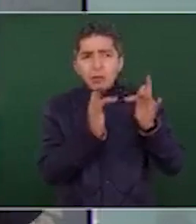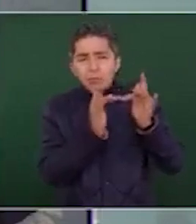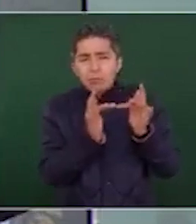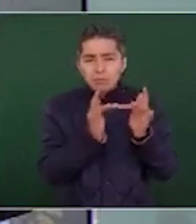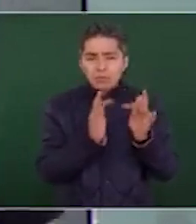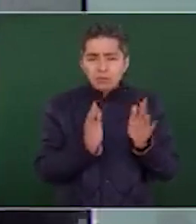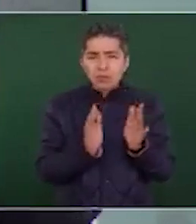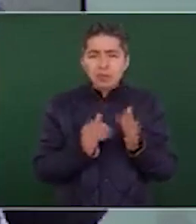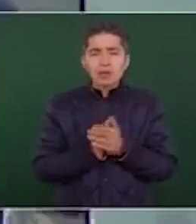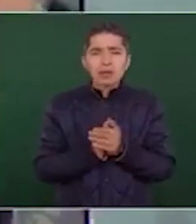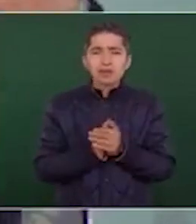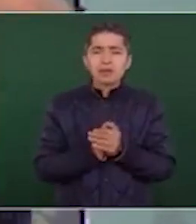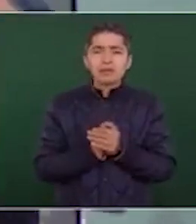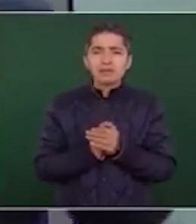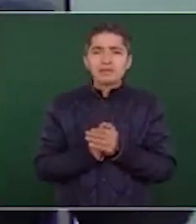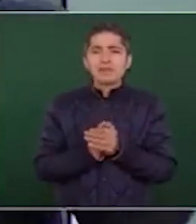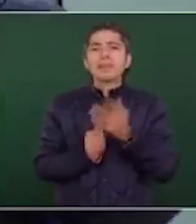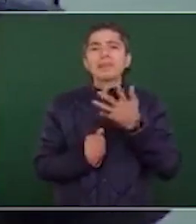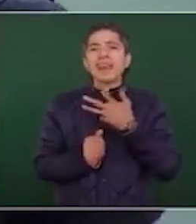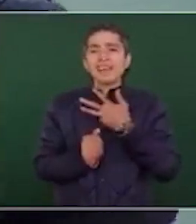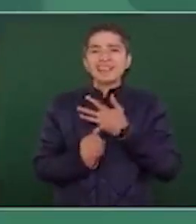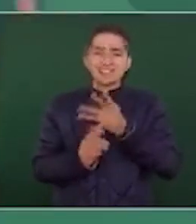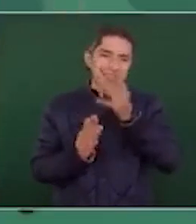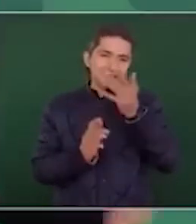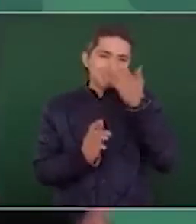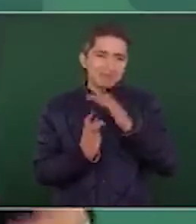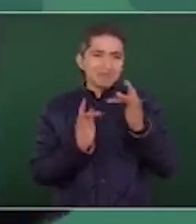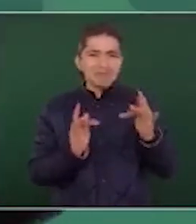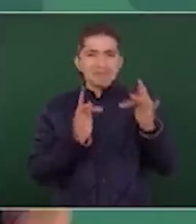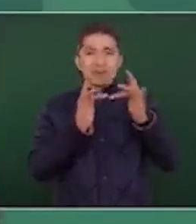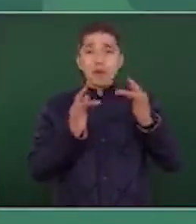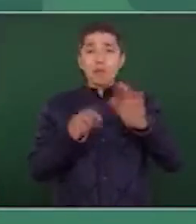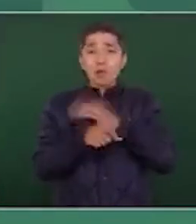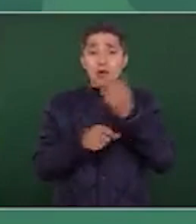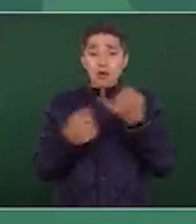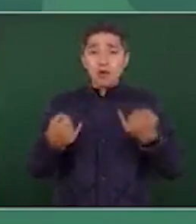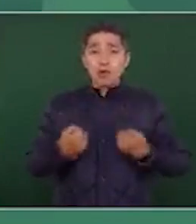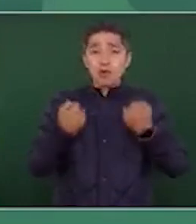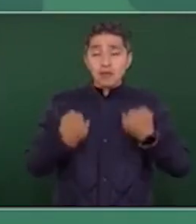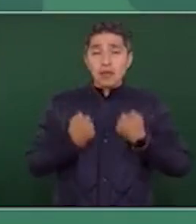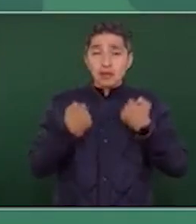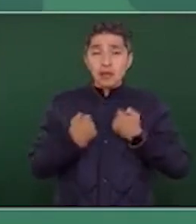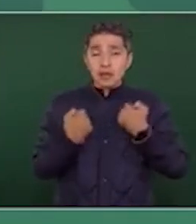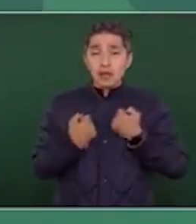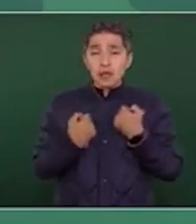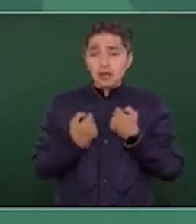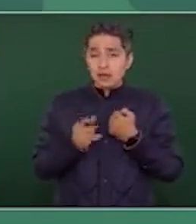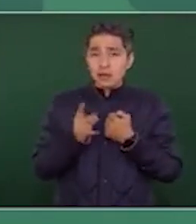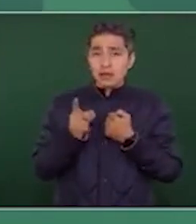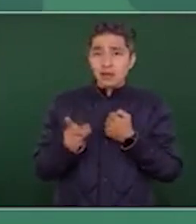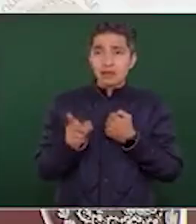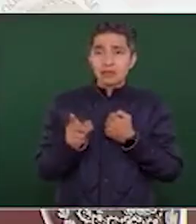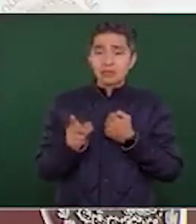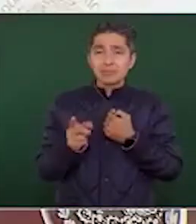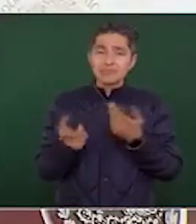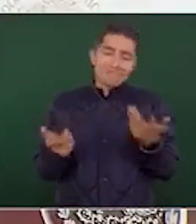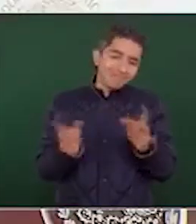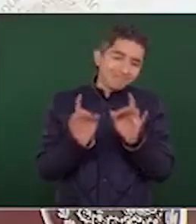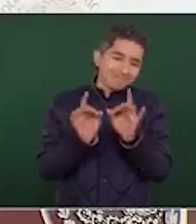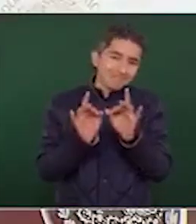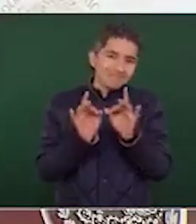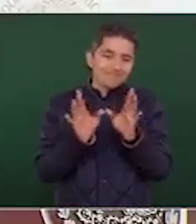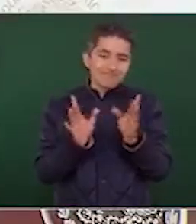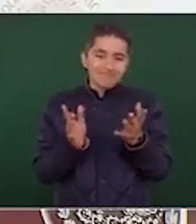si hay una vinculación, porque el joven, que lamentamos mucho,